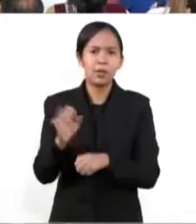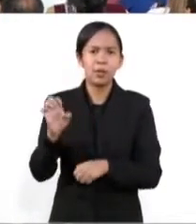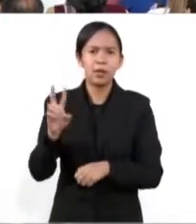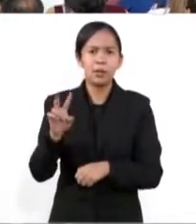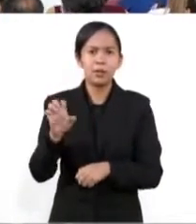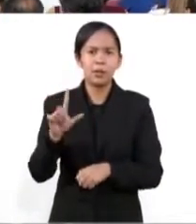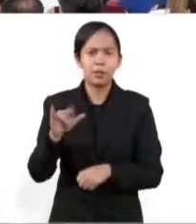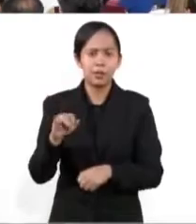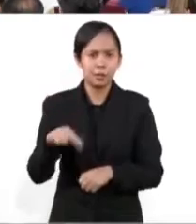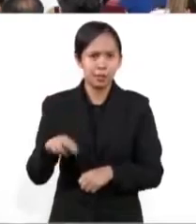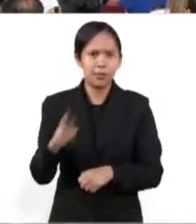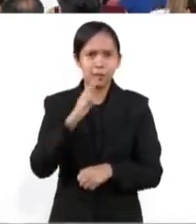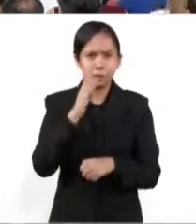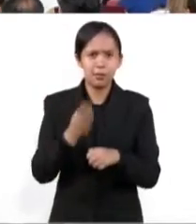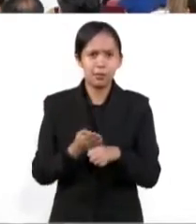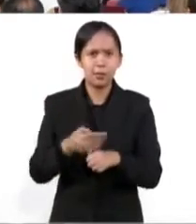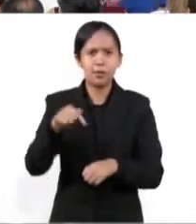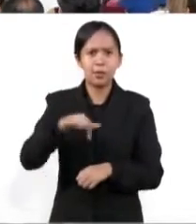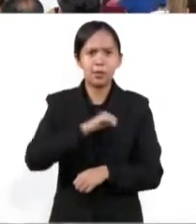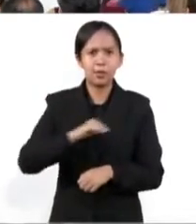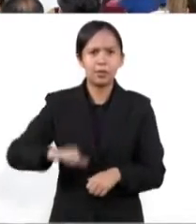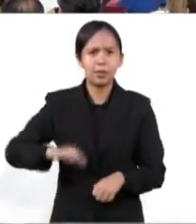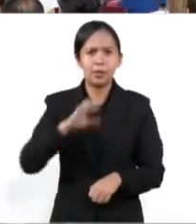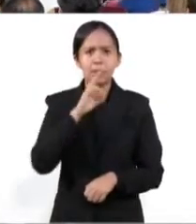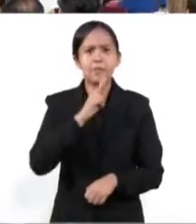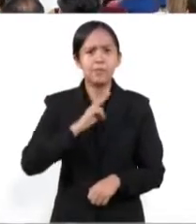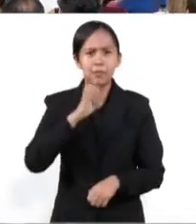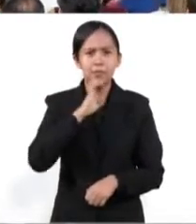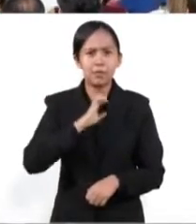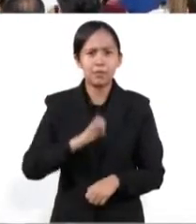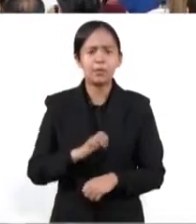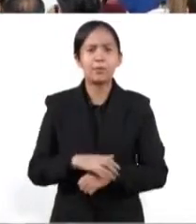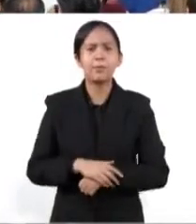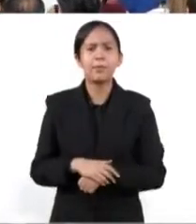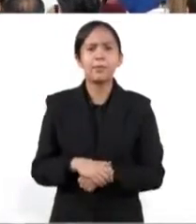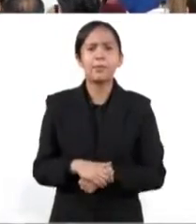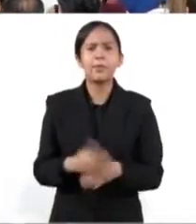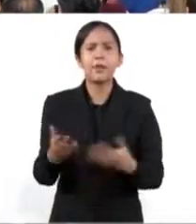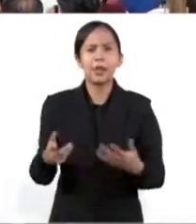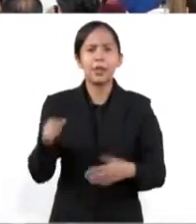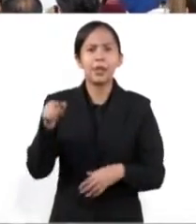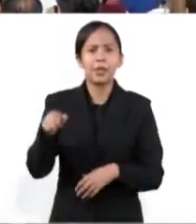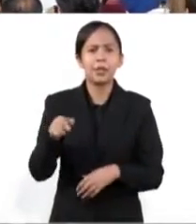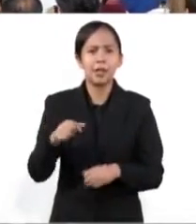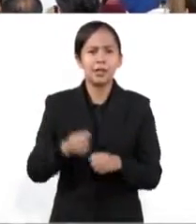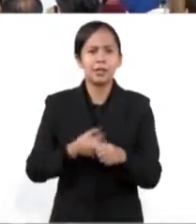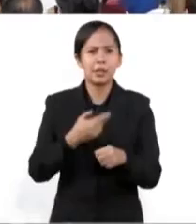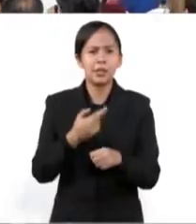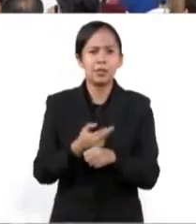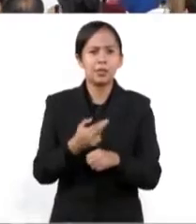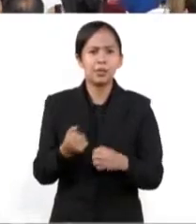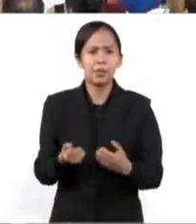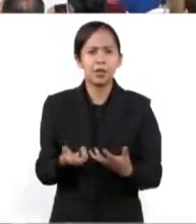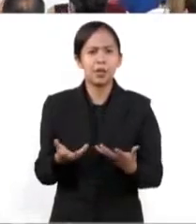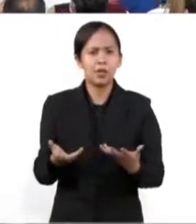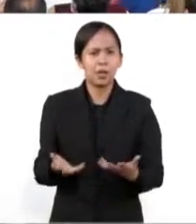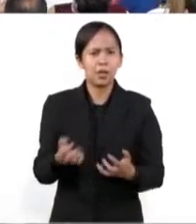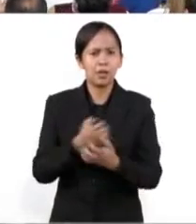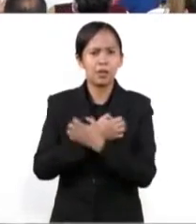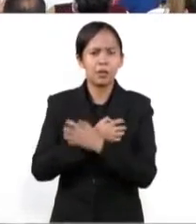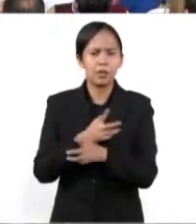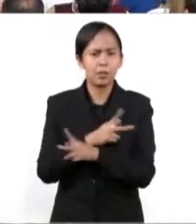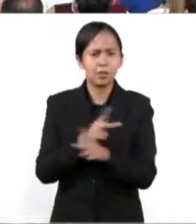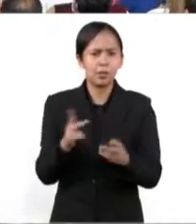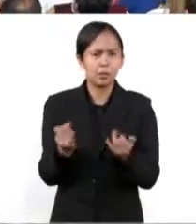Evelyn Parra, alcaldesa de Venustiano Carranza y representante de la selección de la Secretaría de